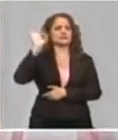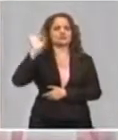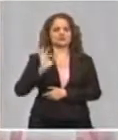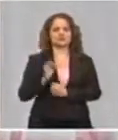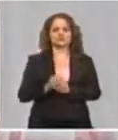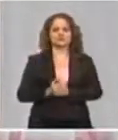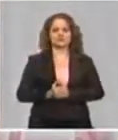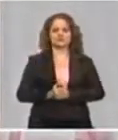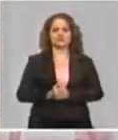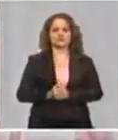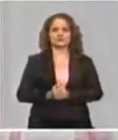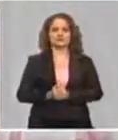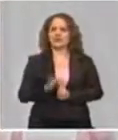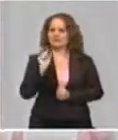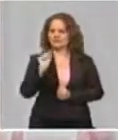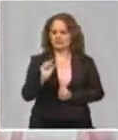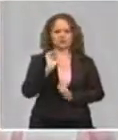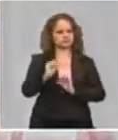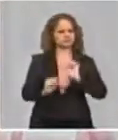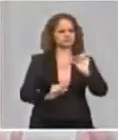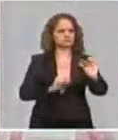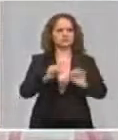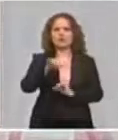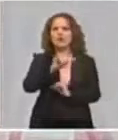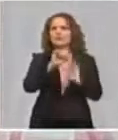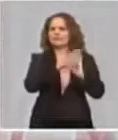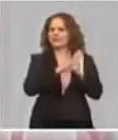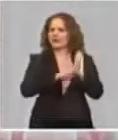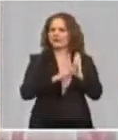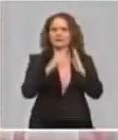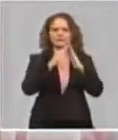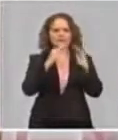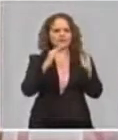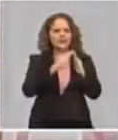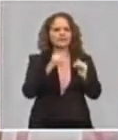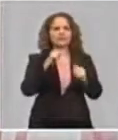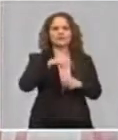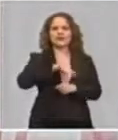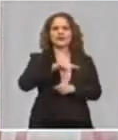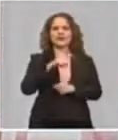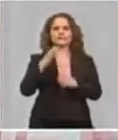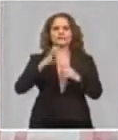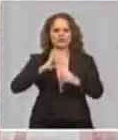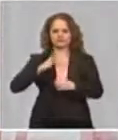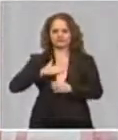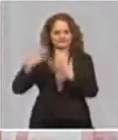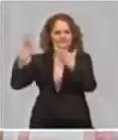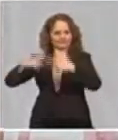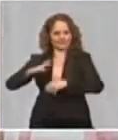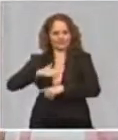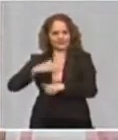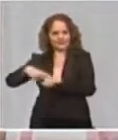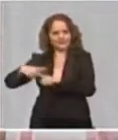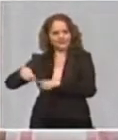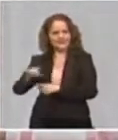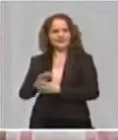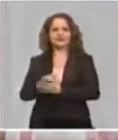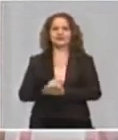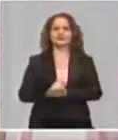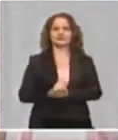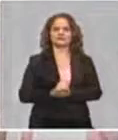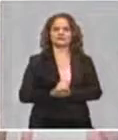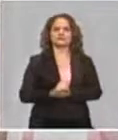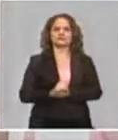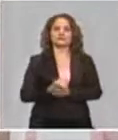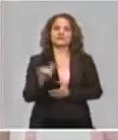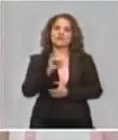plan. Así sucesivamente con los programas de vivienda, la producción local de materiales, la industria de materiales y el